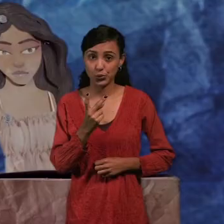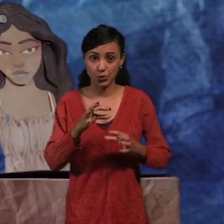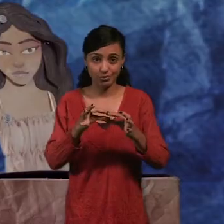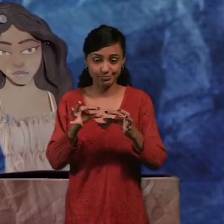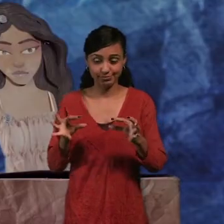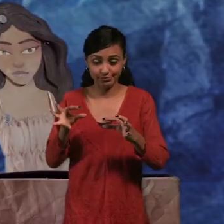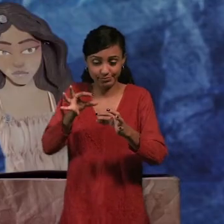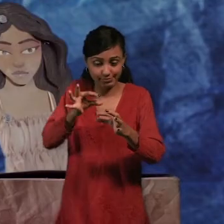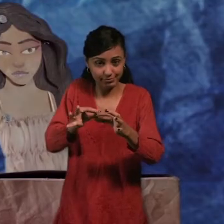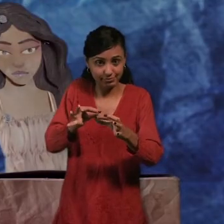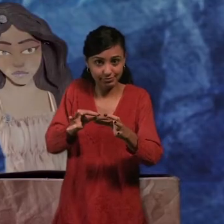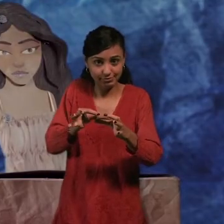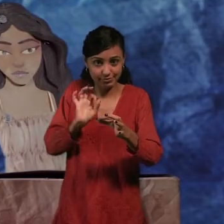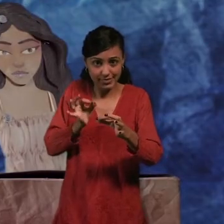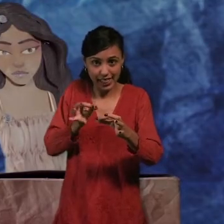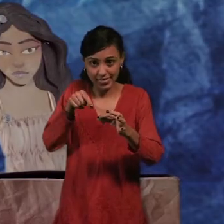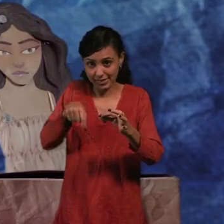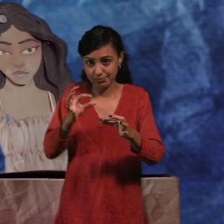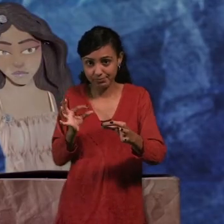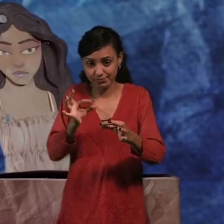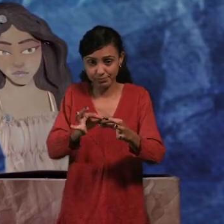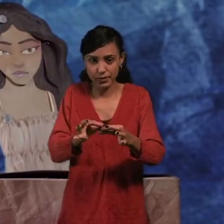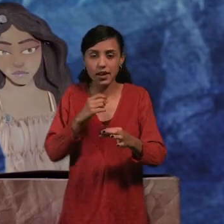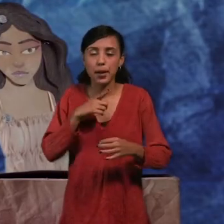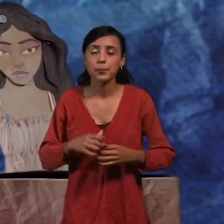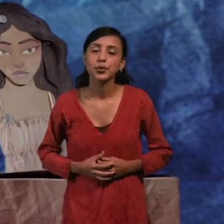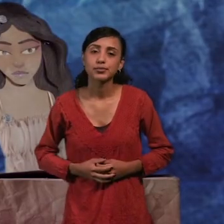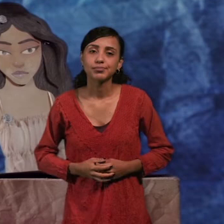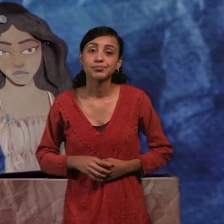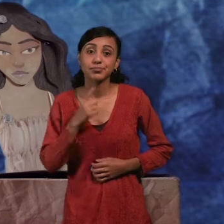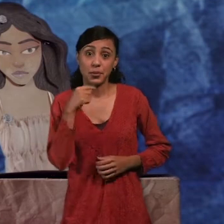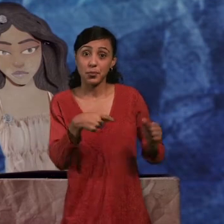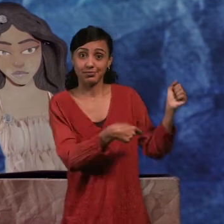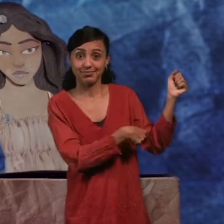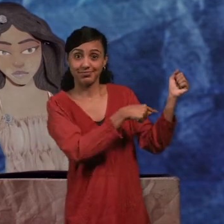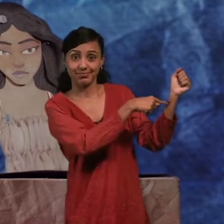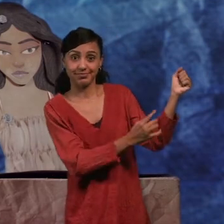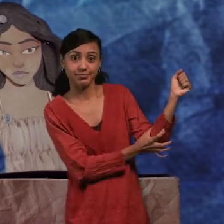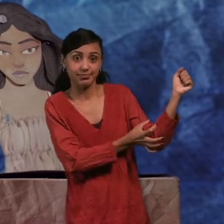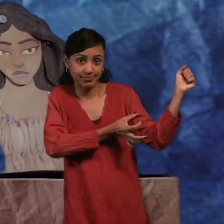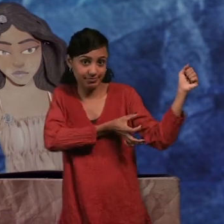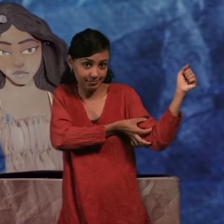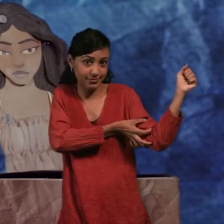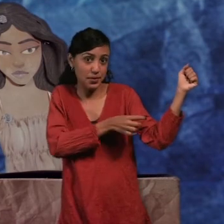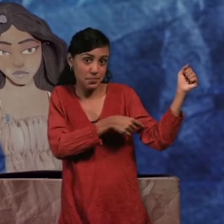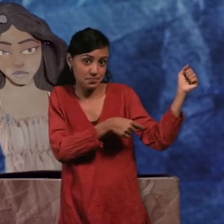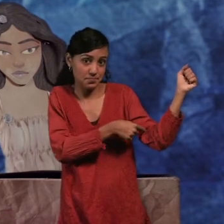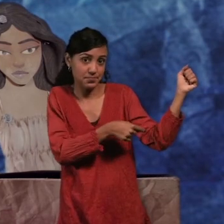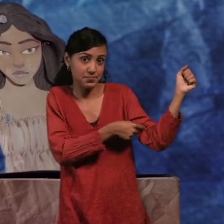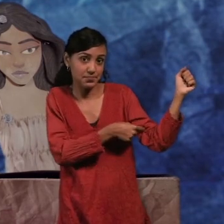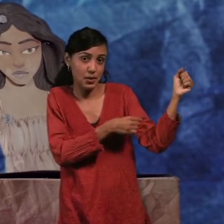unir exactamente como tenemos programado, o sea, por ejemplo, esta unión sobre esta, el hilo tiene que